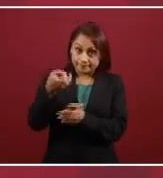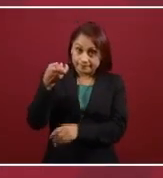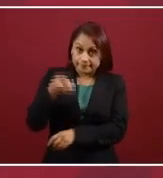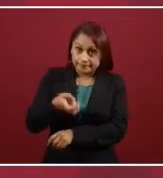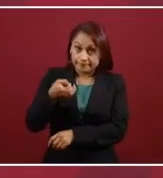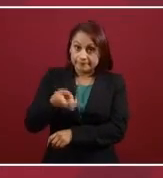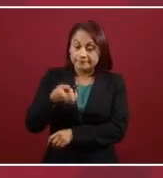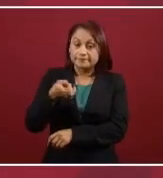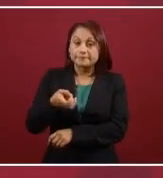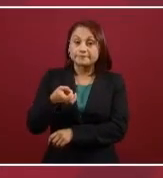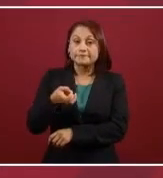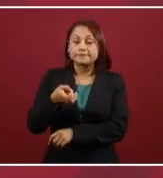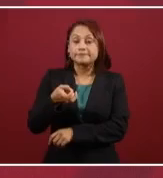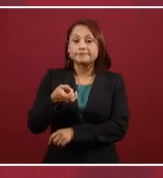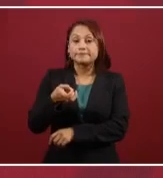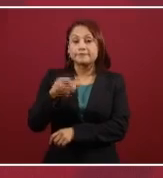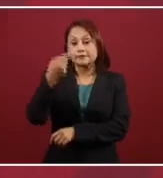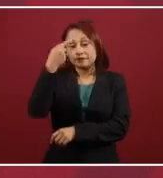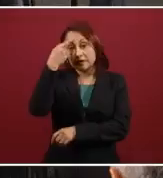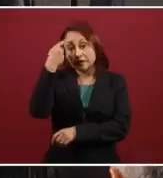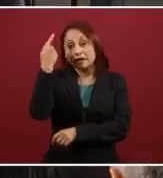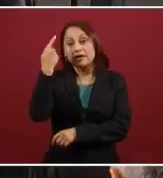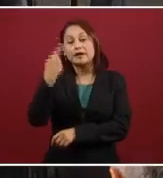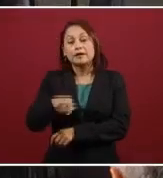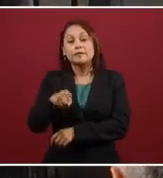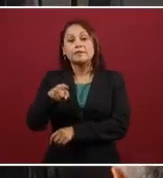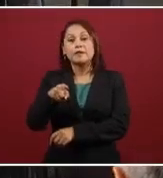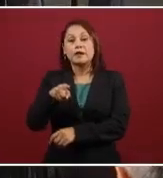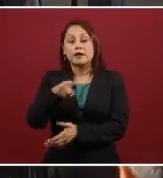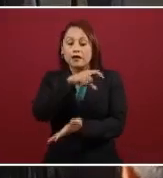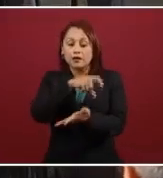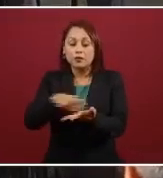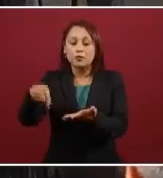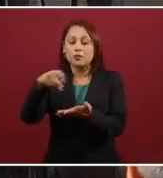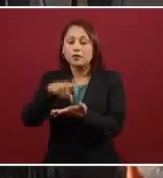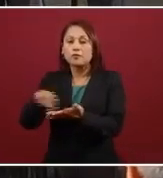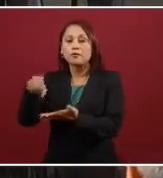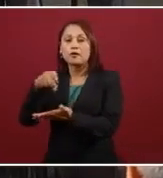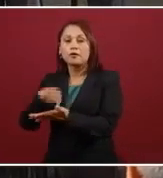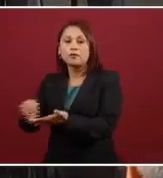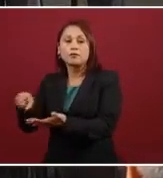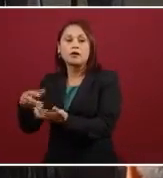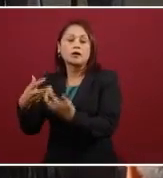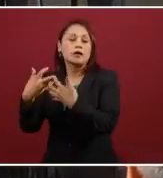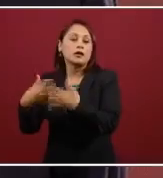para la compra de las plantas de fertilizantes